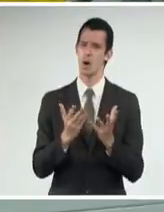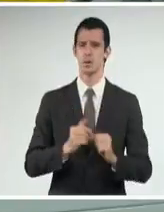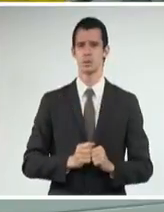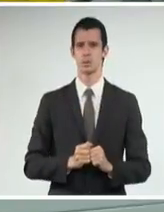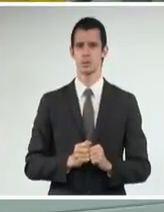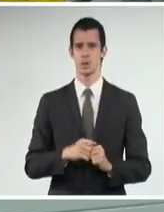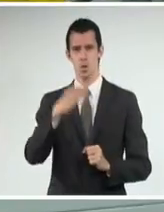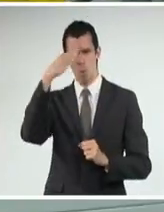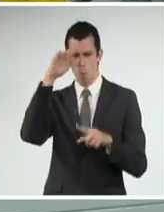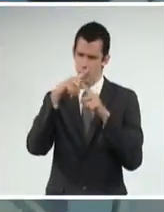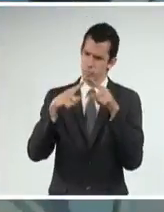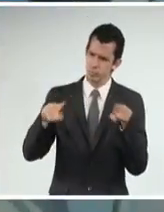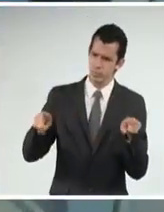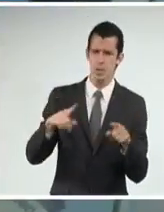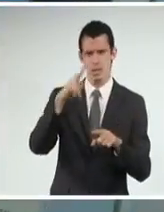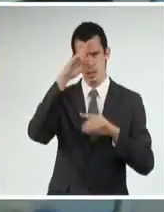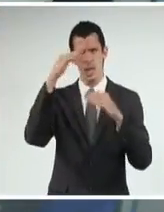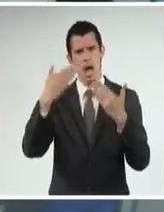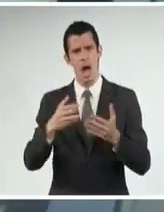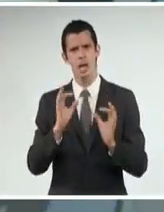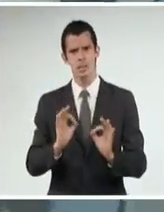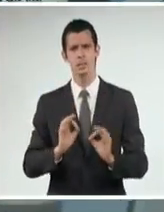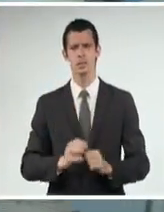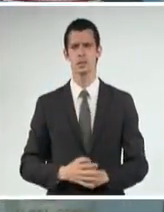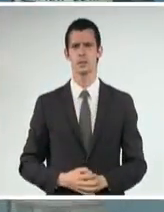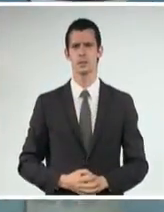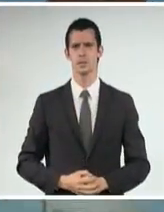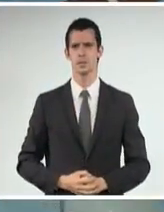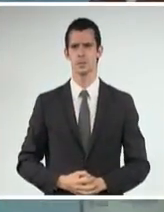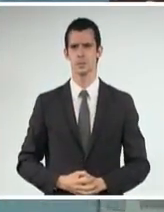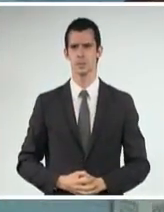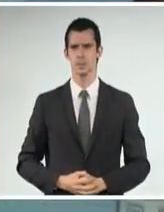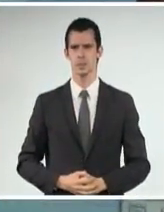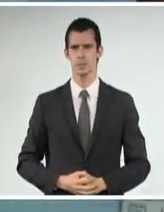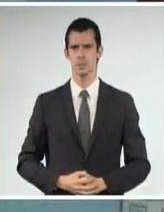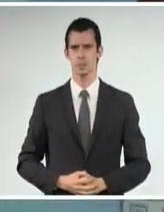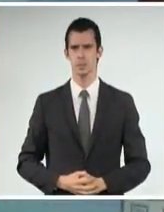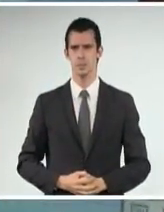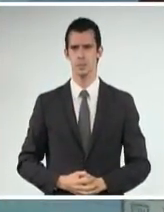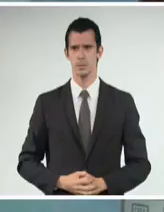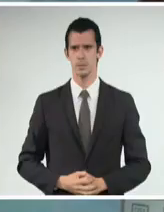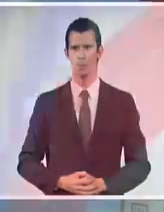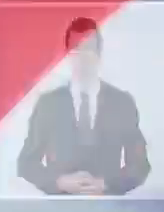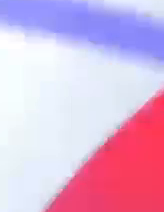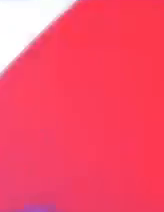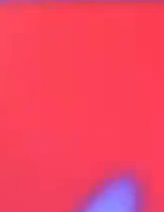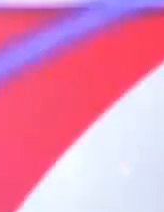Nacional de Salud. Daimi Díaz Breijo, Sistema Informativo de la Televisión Cubana.